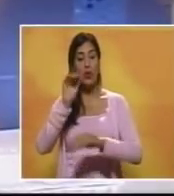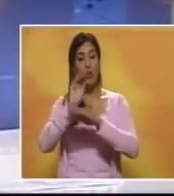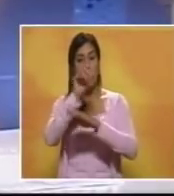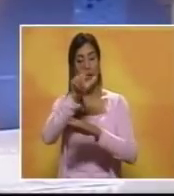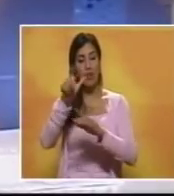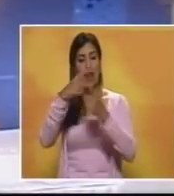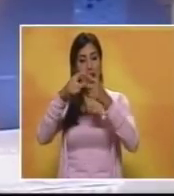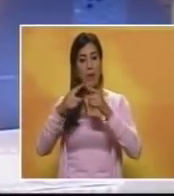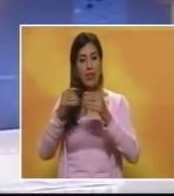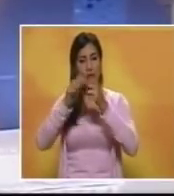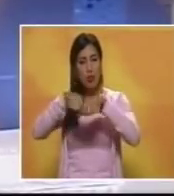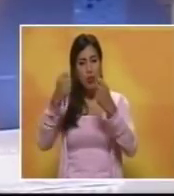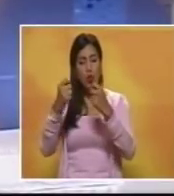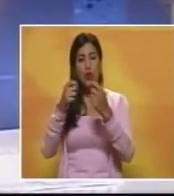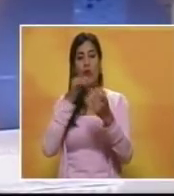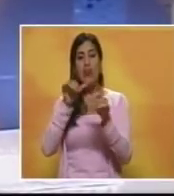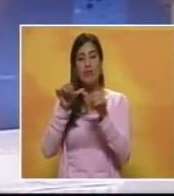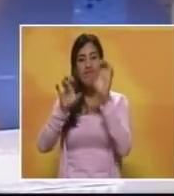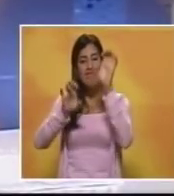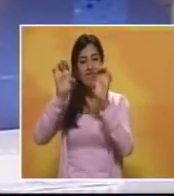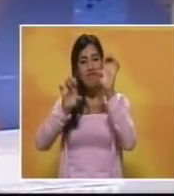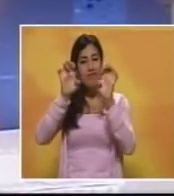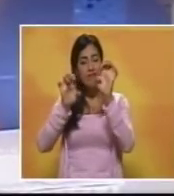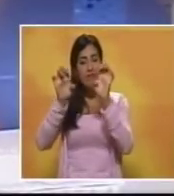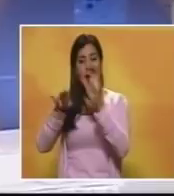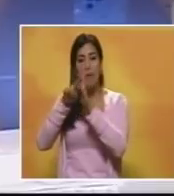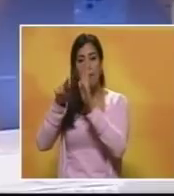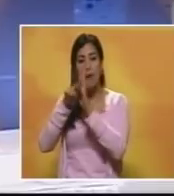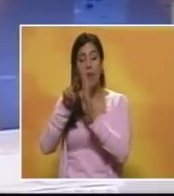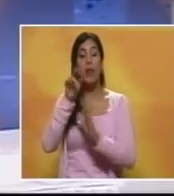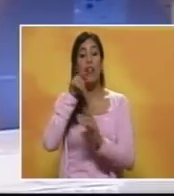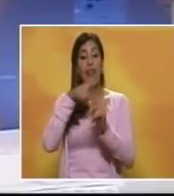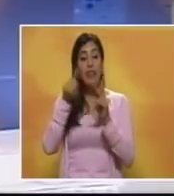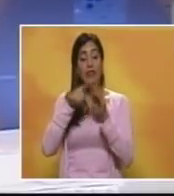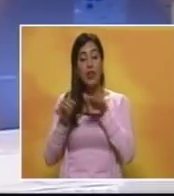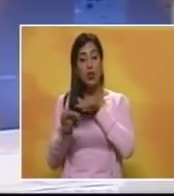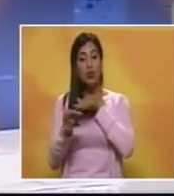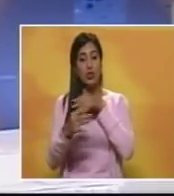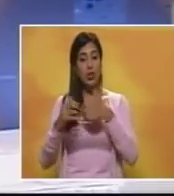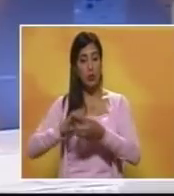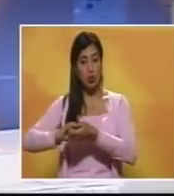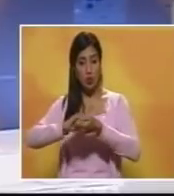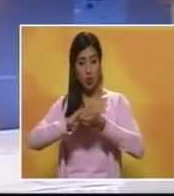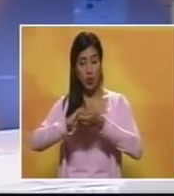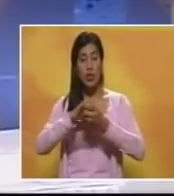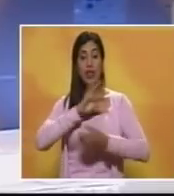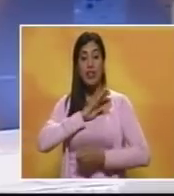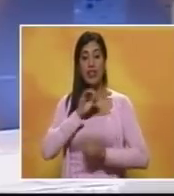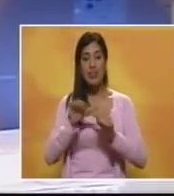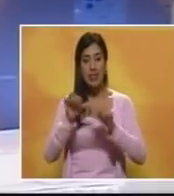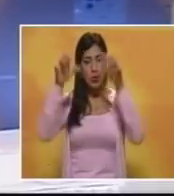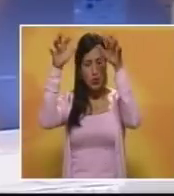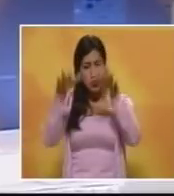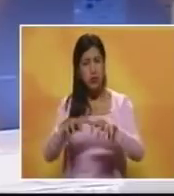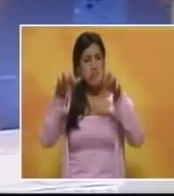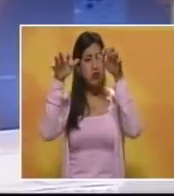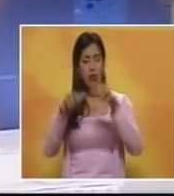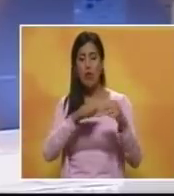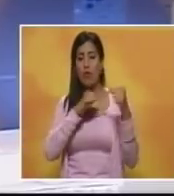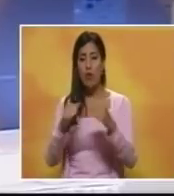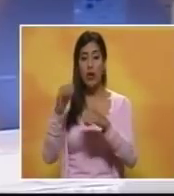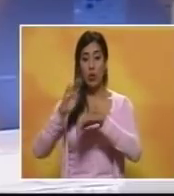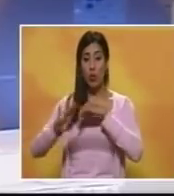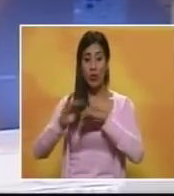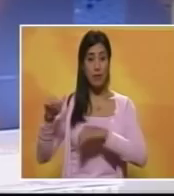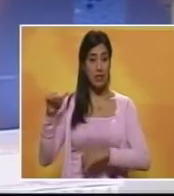Civil y Administración de Desastres mantienen monitoreos constantes en los diversos municipios del estado Trujillo, donde se han registrado continuas precipitaciones en las